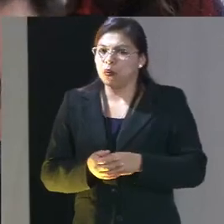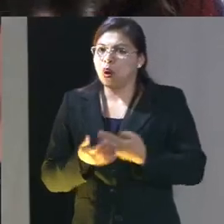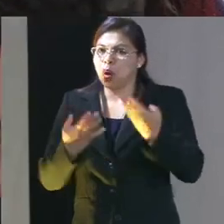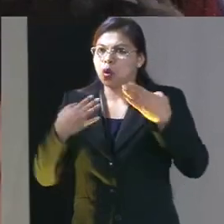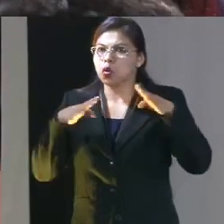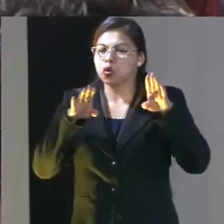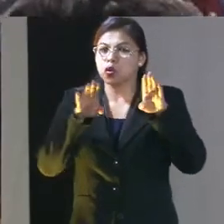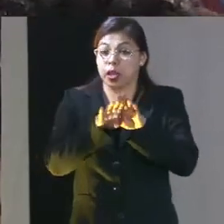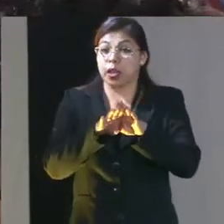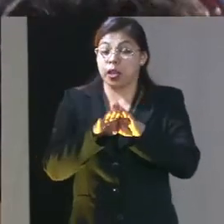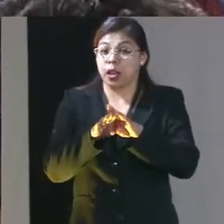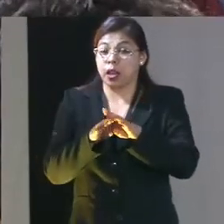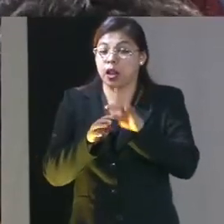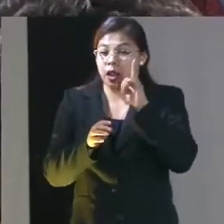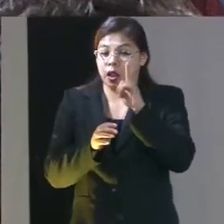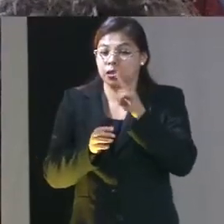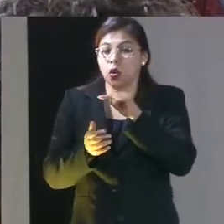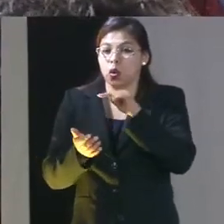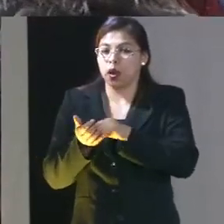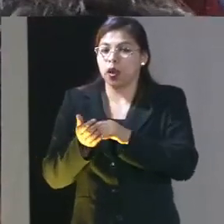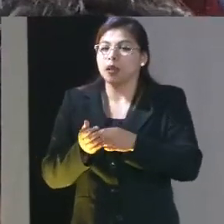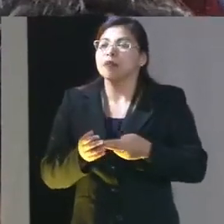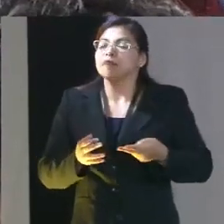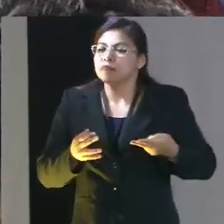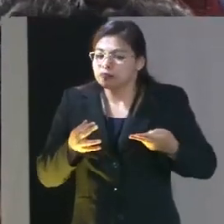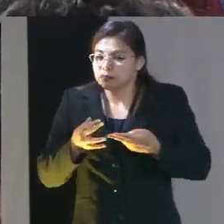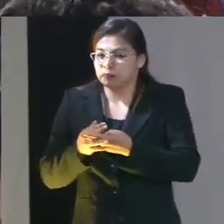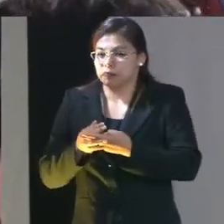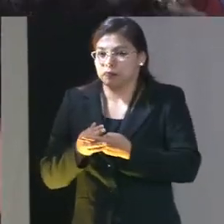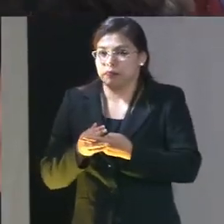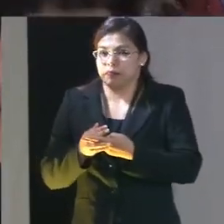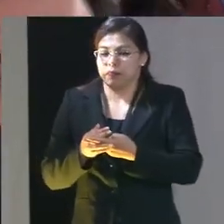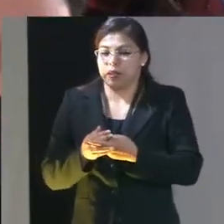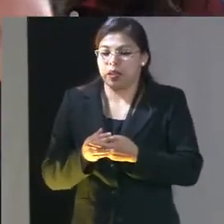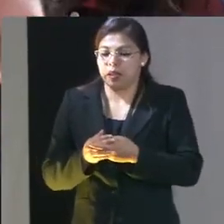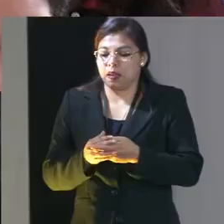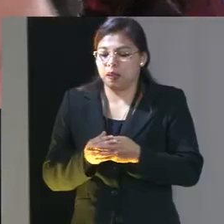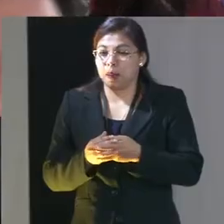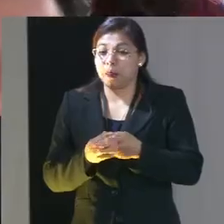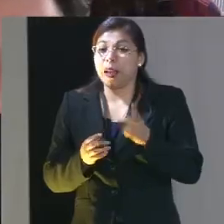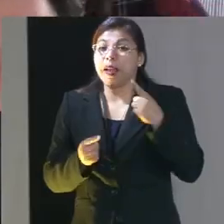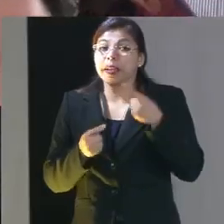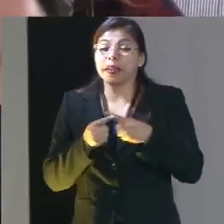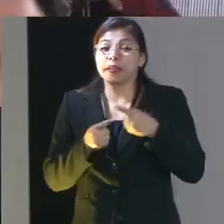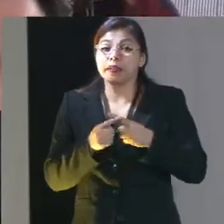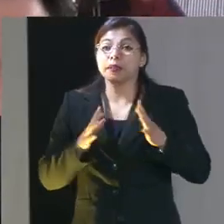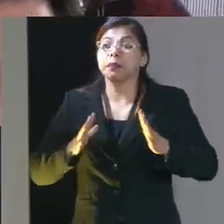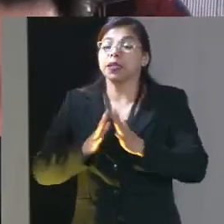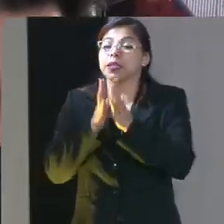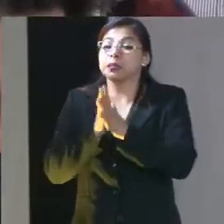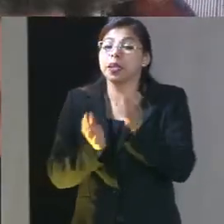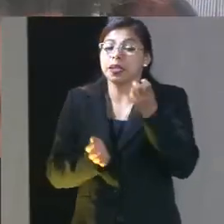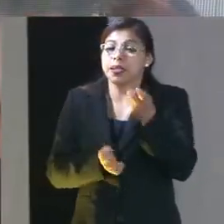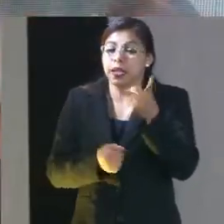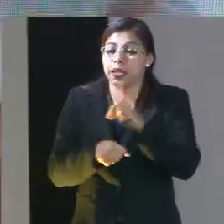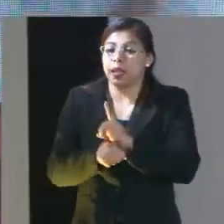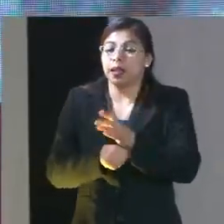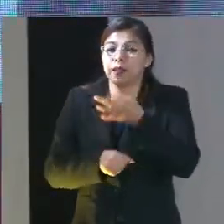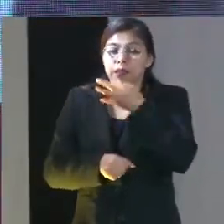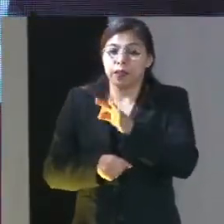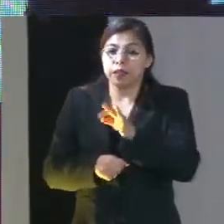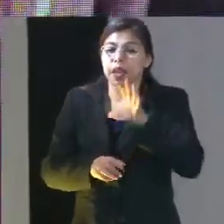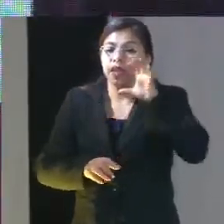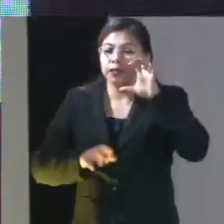cierran el recinto sagrado, asesinan villanamente a quienes participan en la fiesta